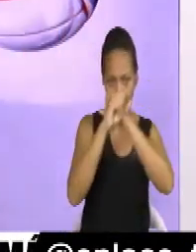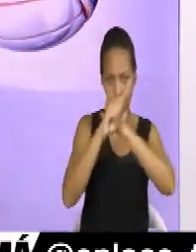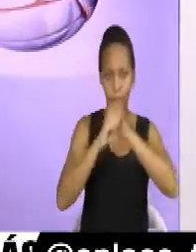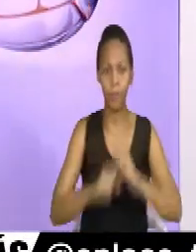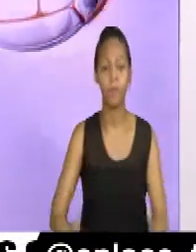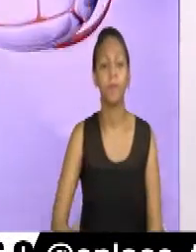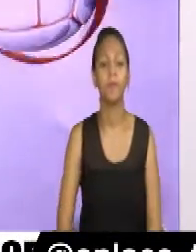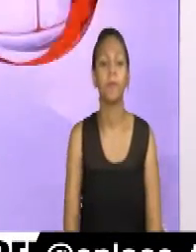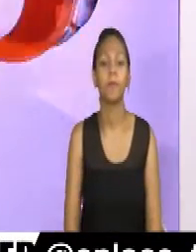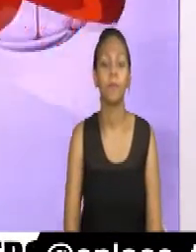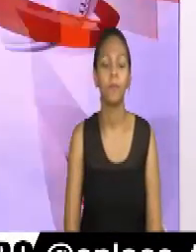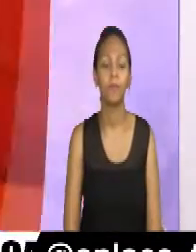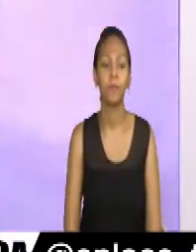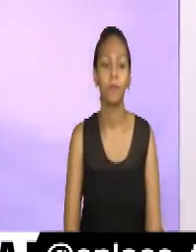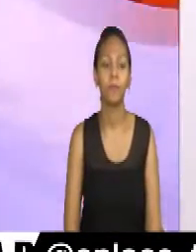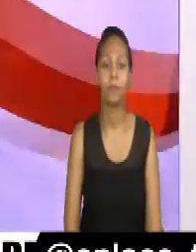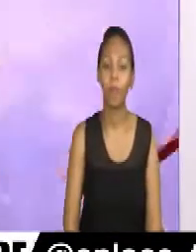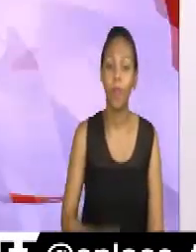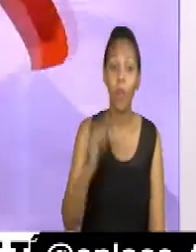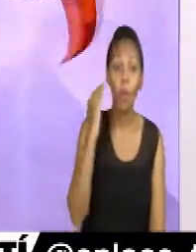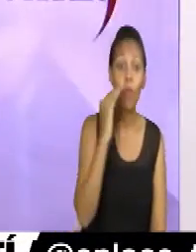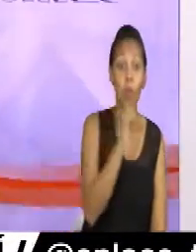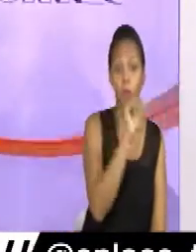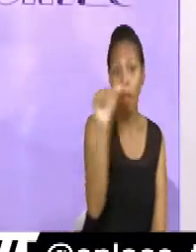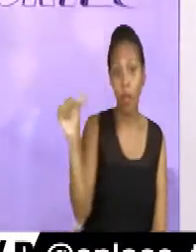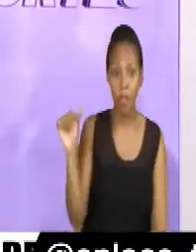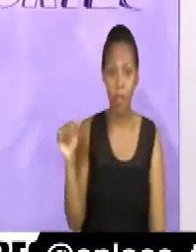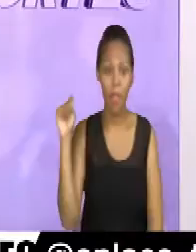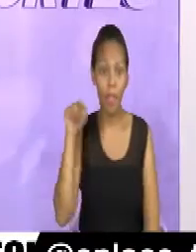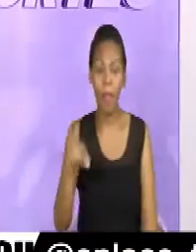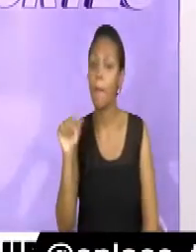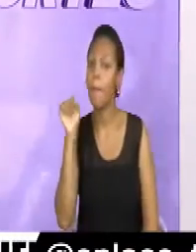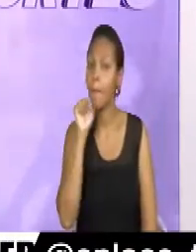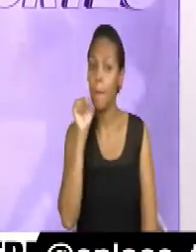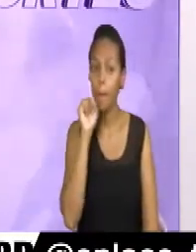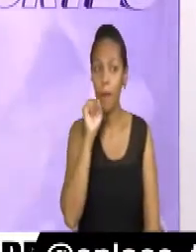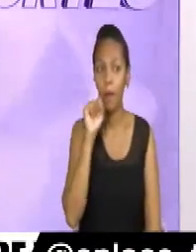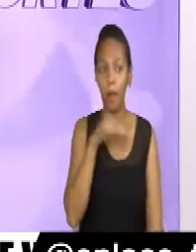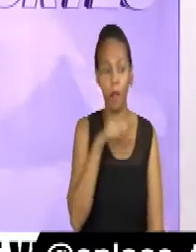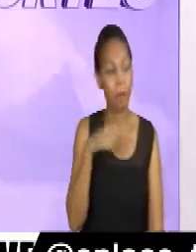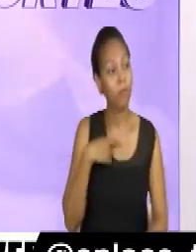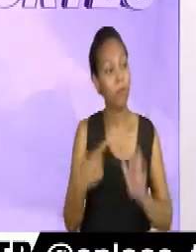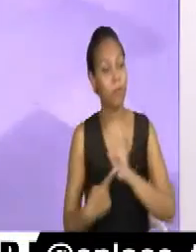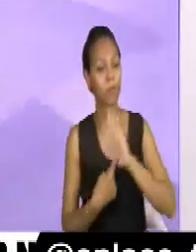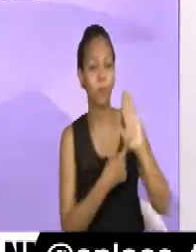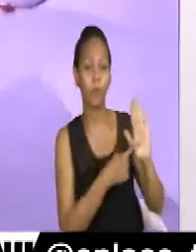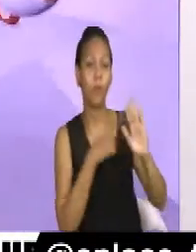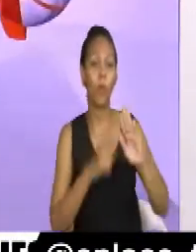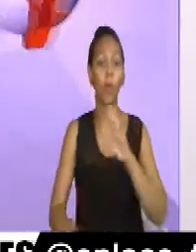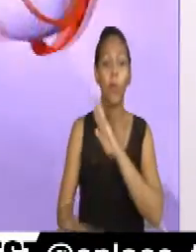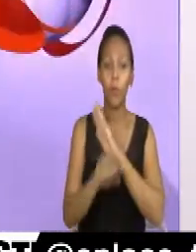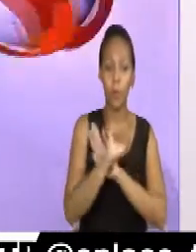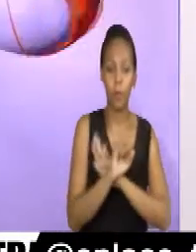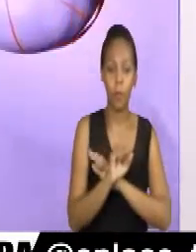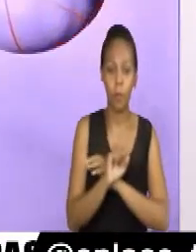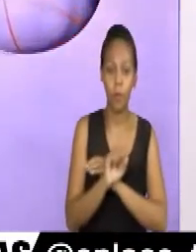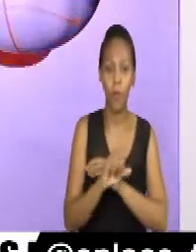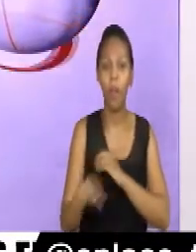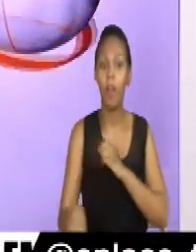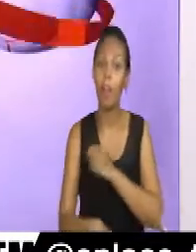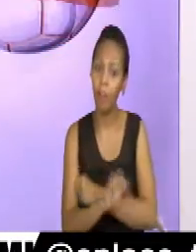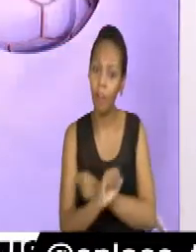Las mujeres de Barranca Bermeja se convierten en las nuevas protagonistas del fútbol. Ellas fueron convocadas a participar en los